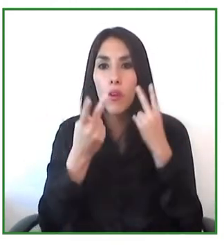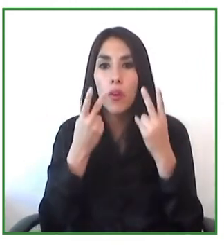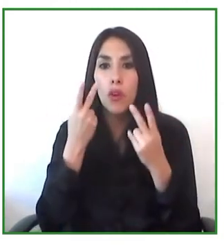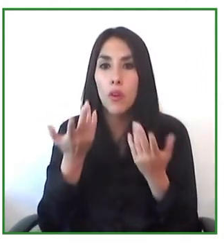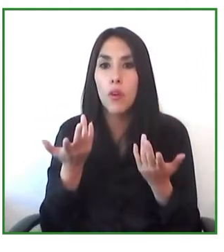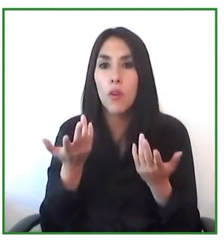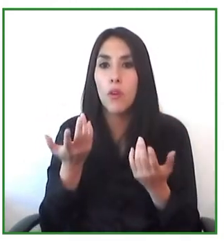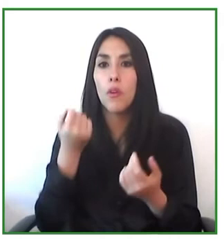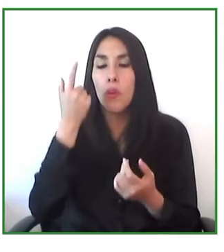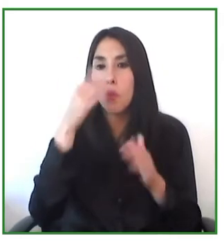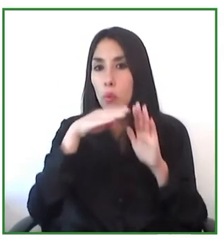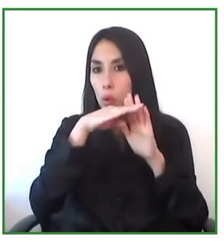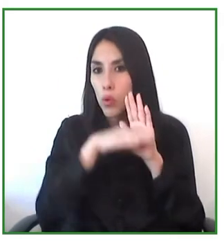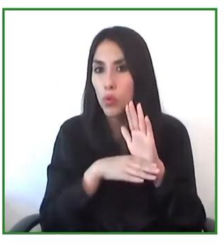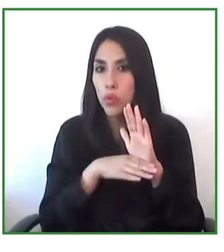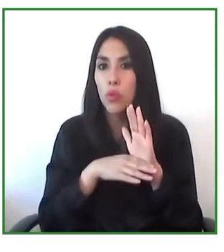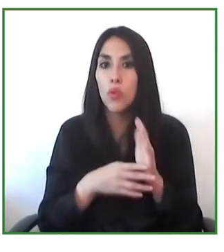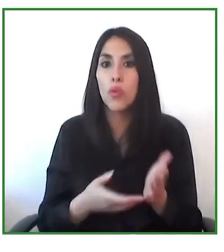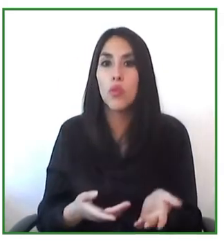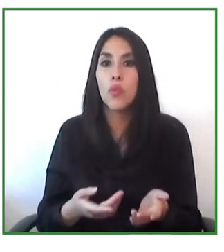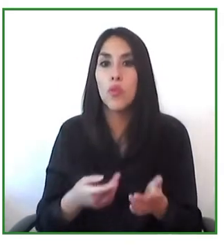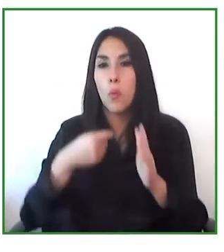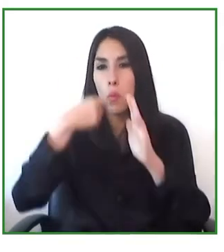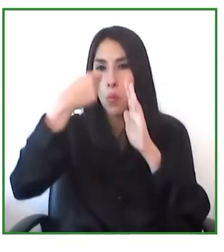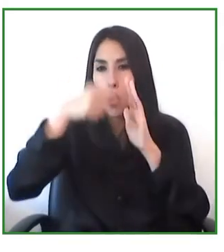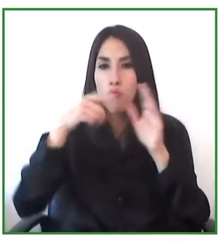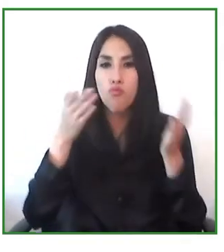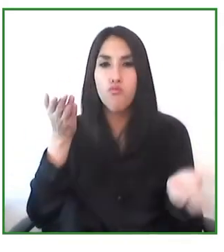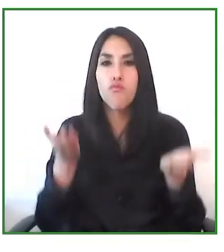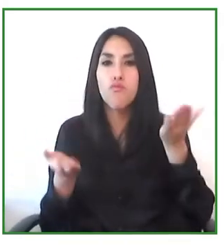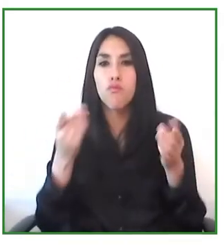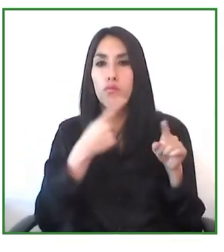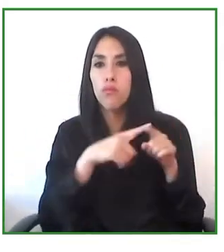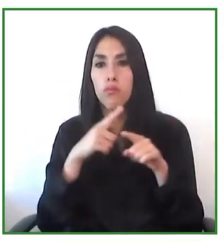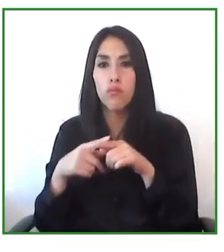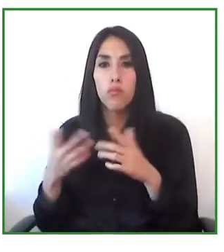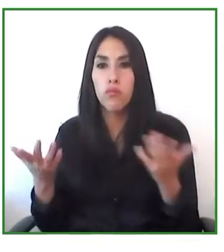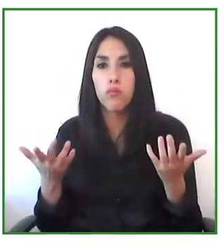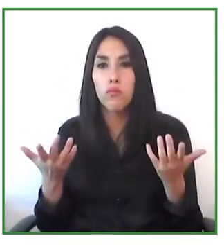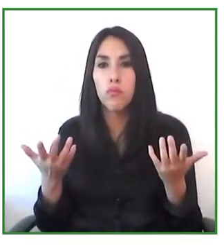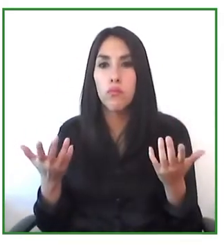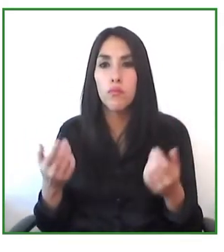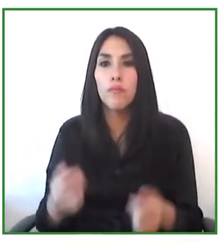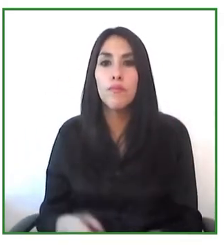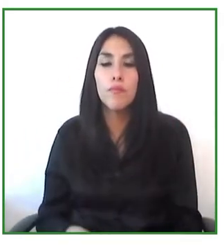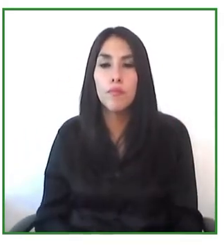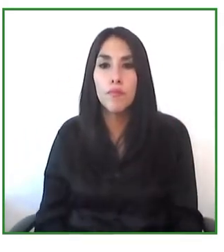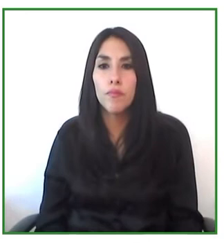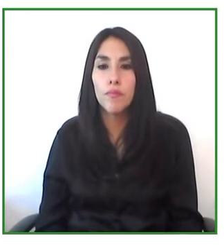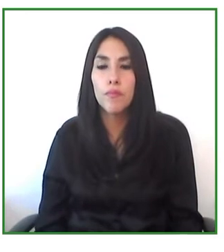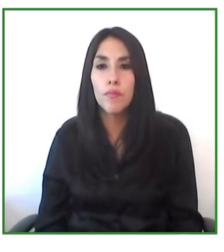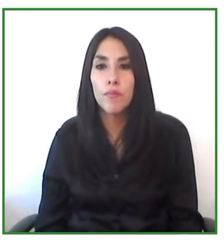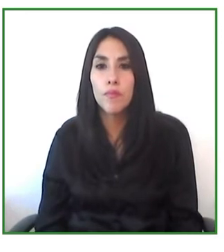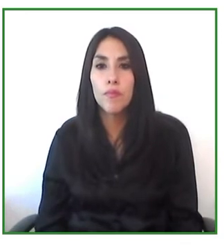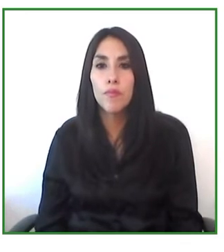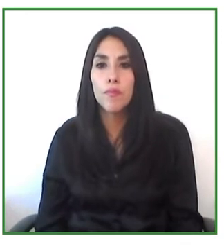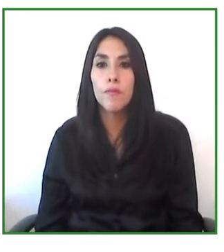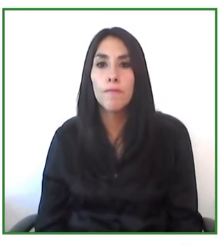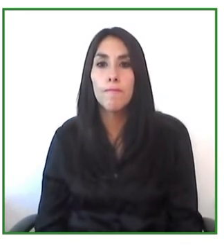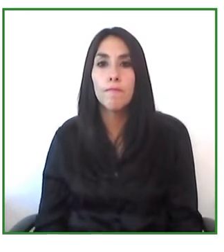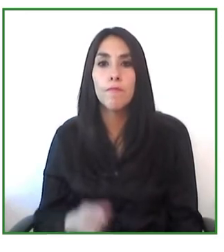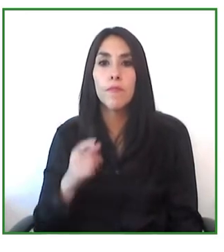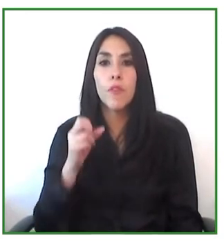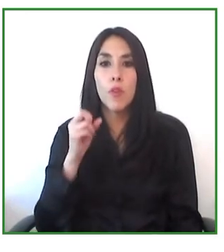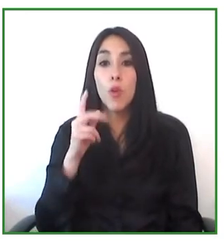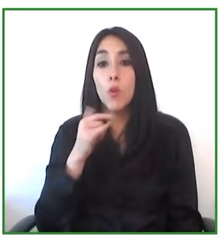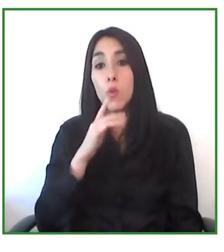esta forma de replicar? William, cuéntanos. Por supuesto, mira, la verdad que para poder responder esta pregunta me tocó soñar un poco y